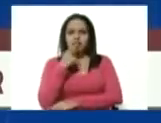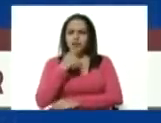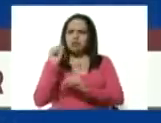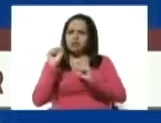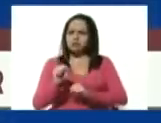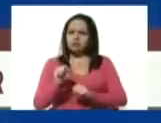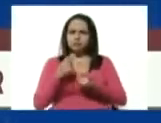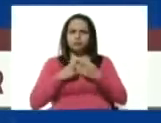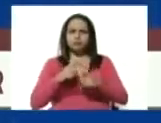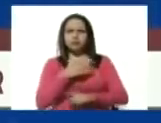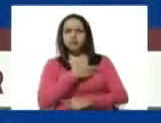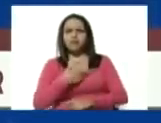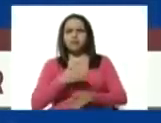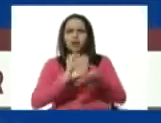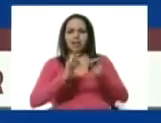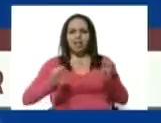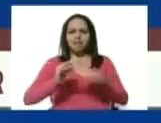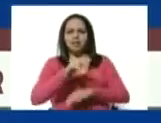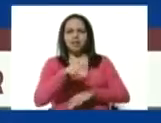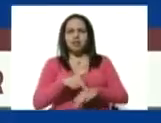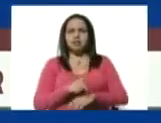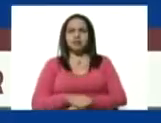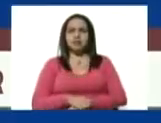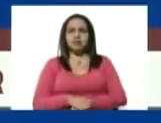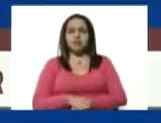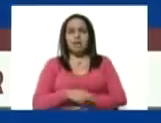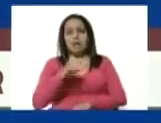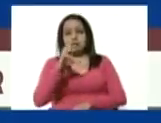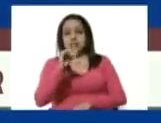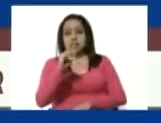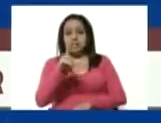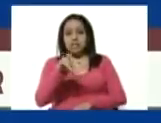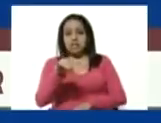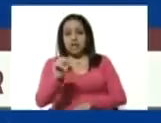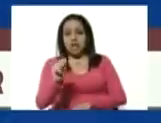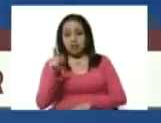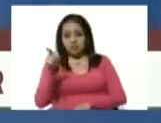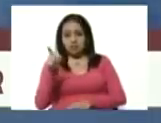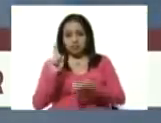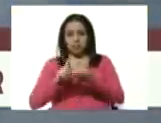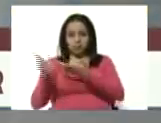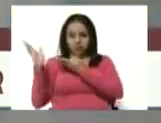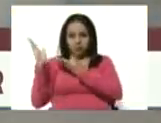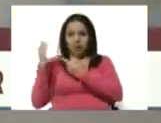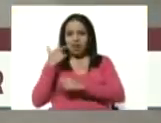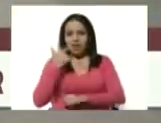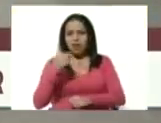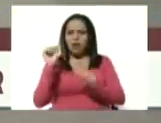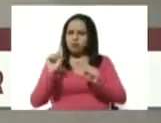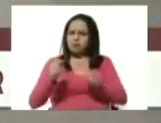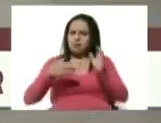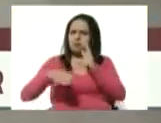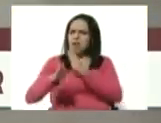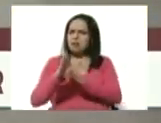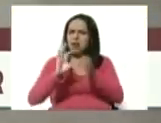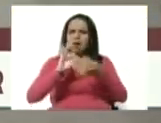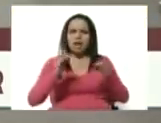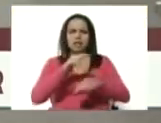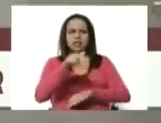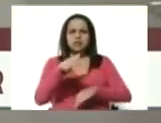queremos que sea en cadena, y Cilia le dijo, van a hablar en cadena nacional. será aquella democracia y esta